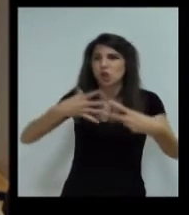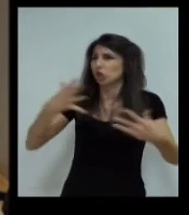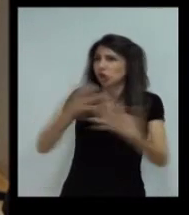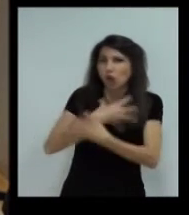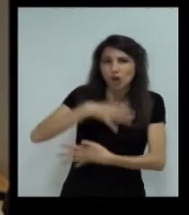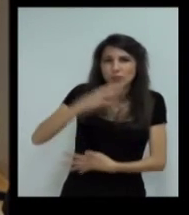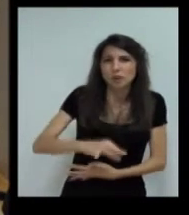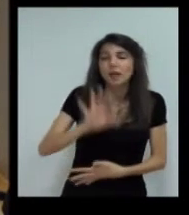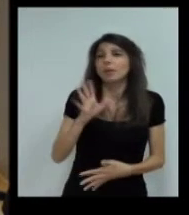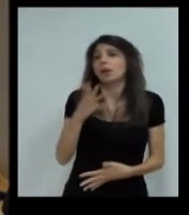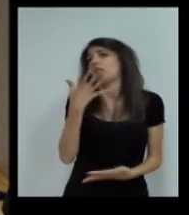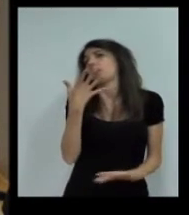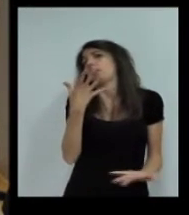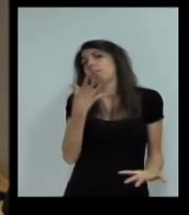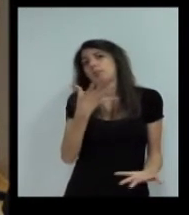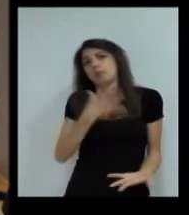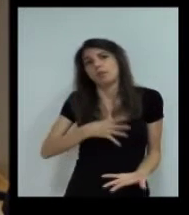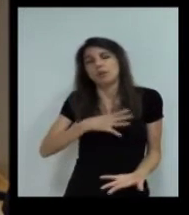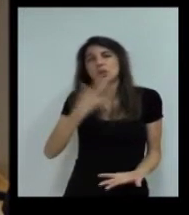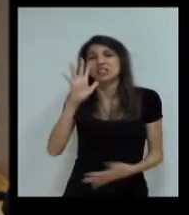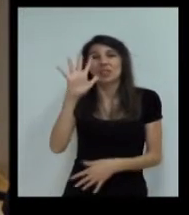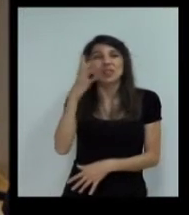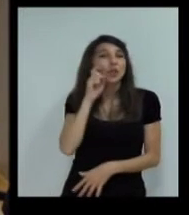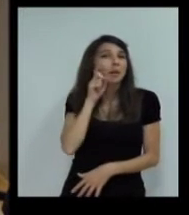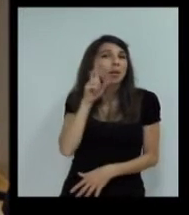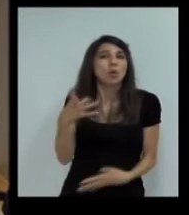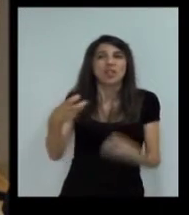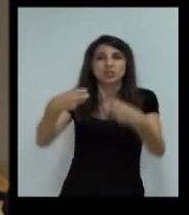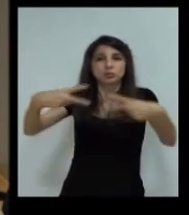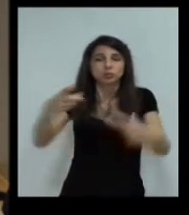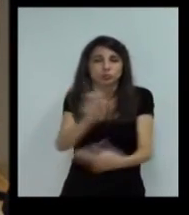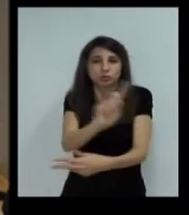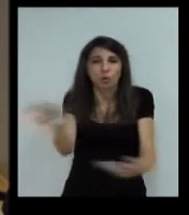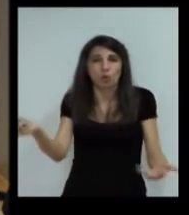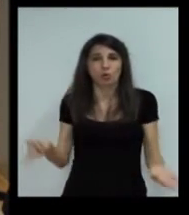subtitule usted a las 5 de la madrugada. O sea,